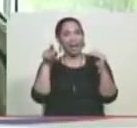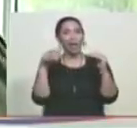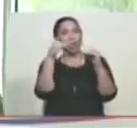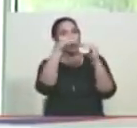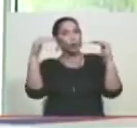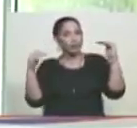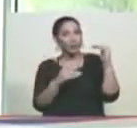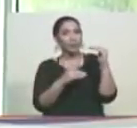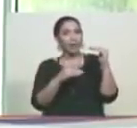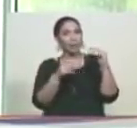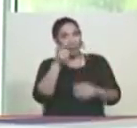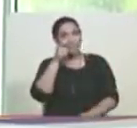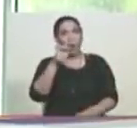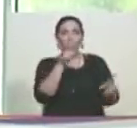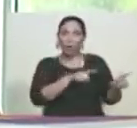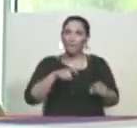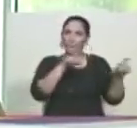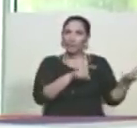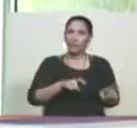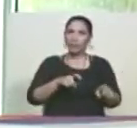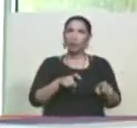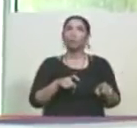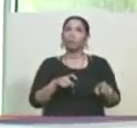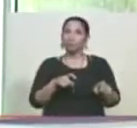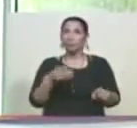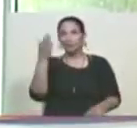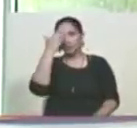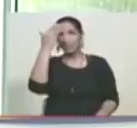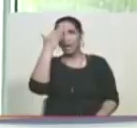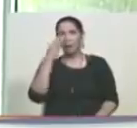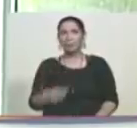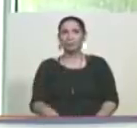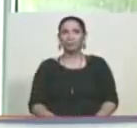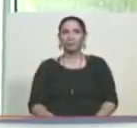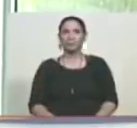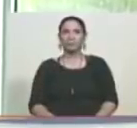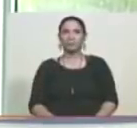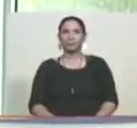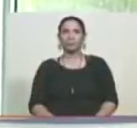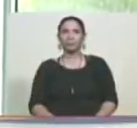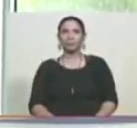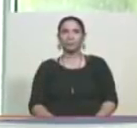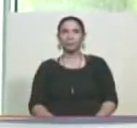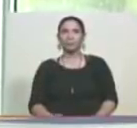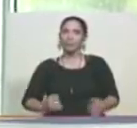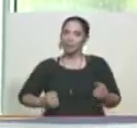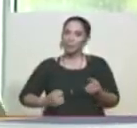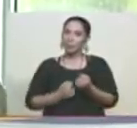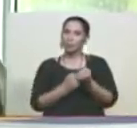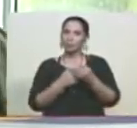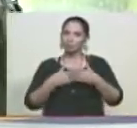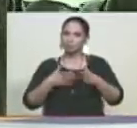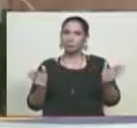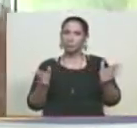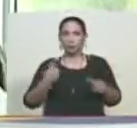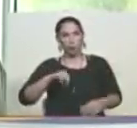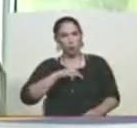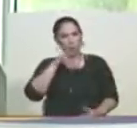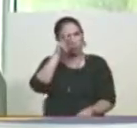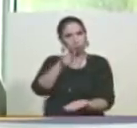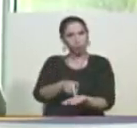pueblo campesino reconociendo eso, bueno, precisamente por eso viene a brindarle su apoyo. Así pues, nos